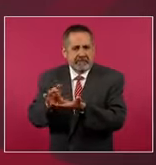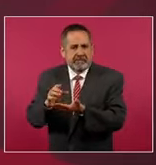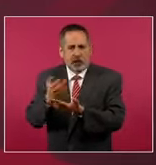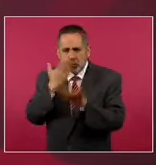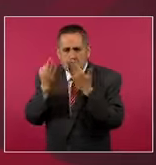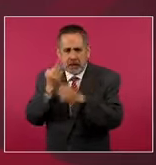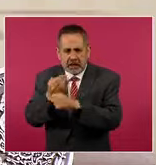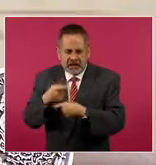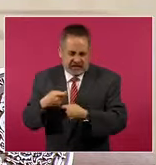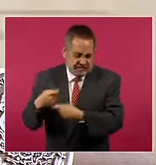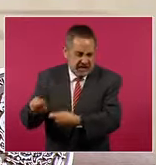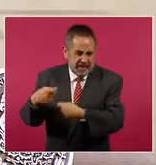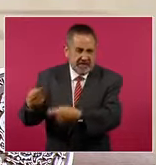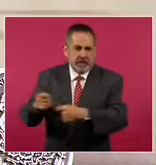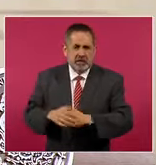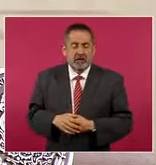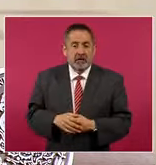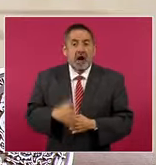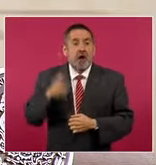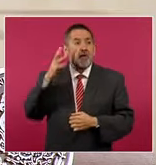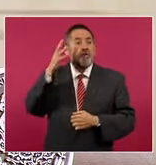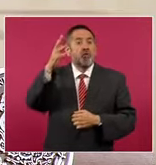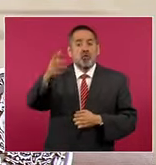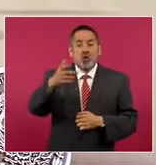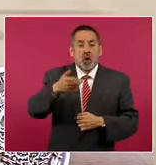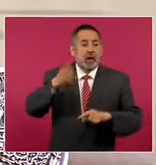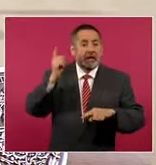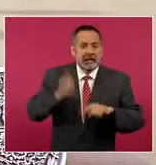sí, venga quien venga,